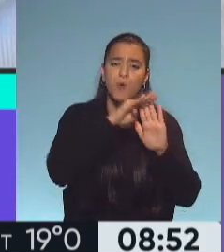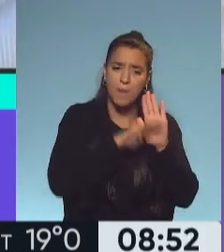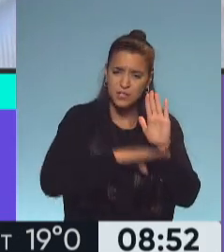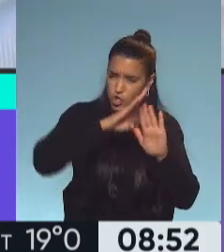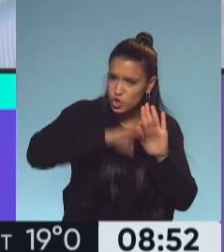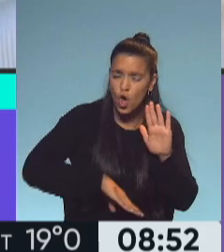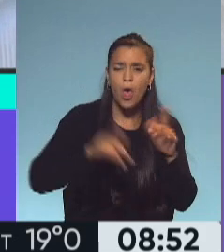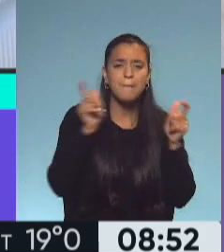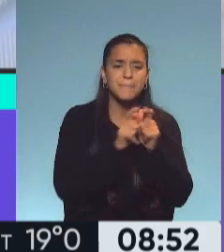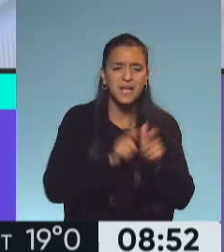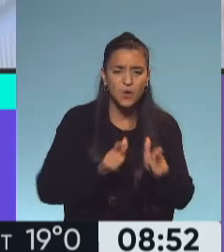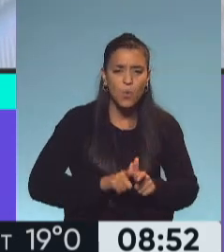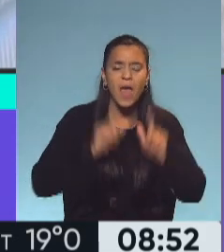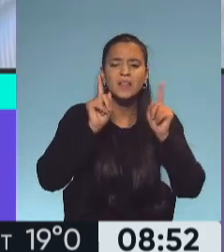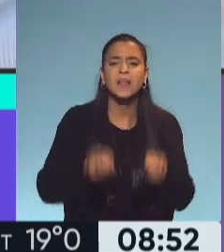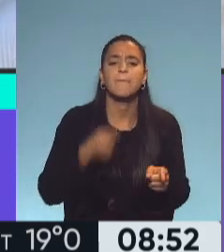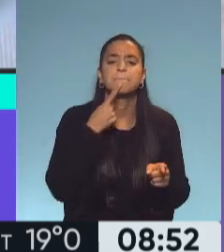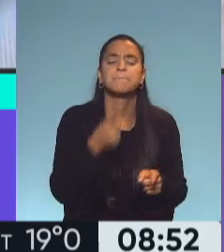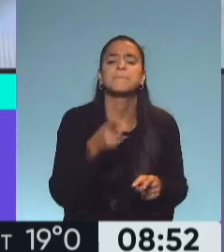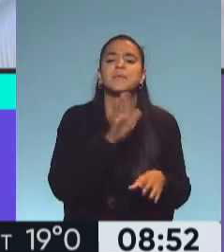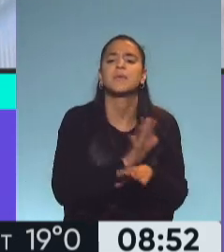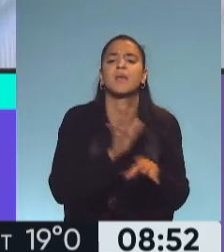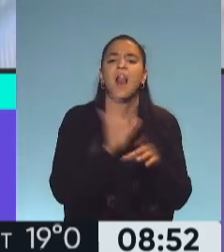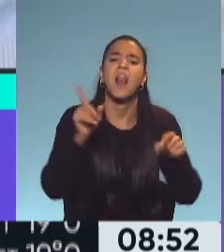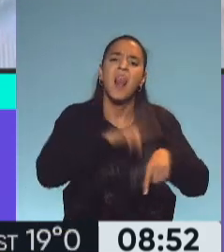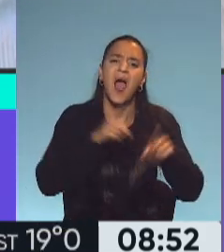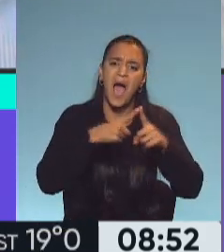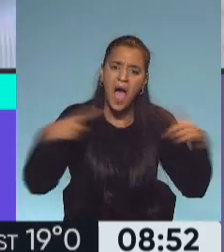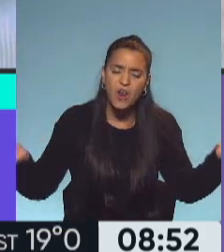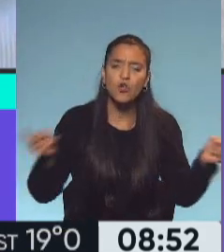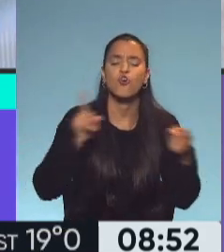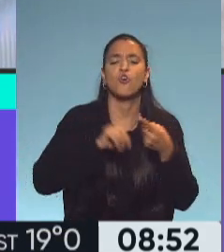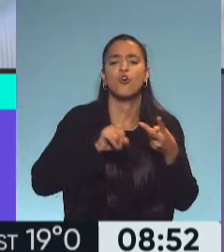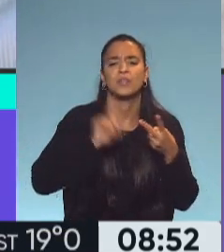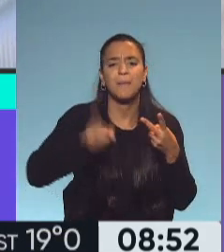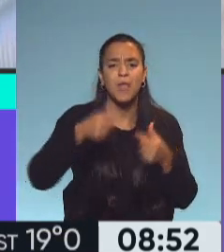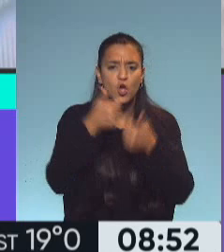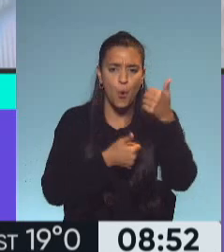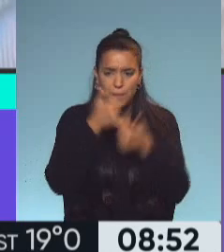las películas que forman parte de la competencia internacional de largometrajes, la competencia